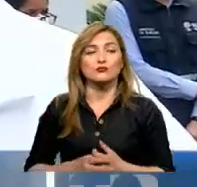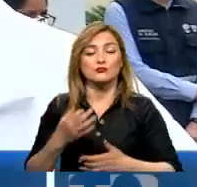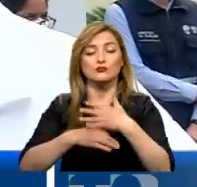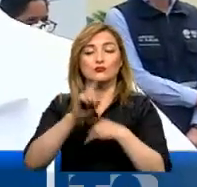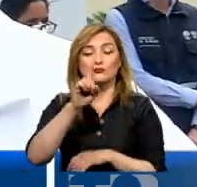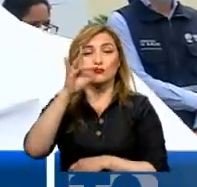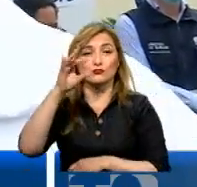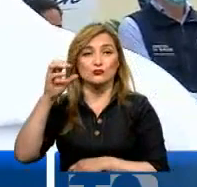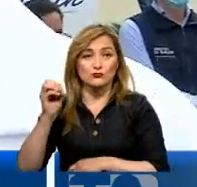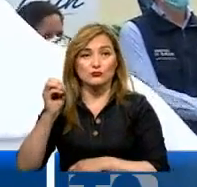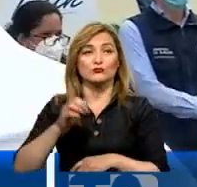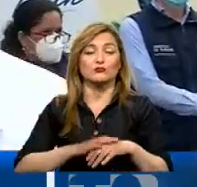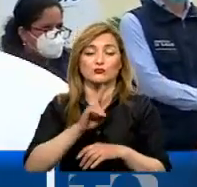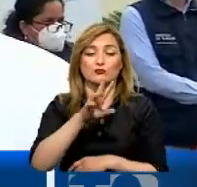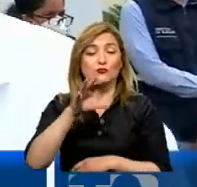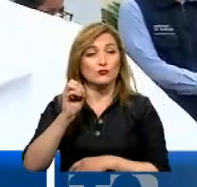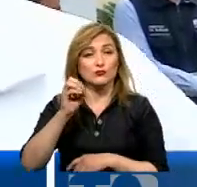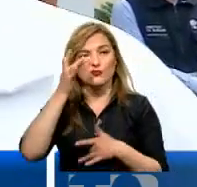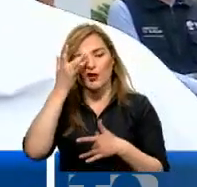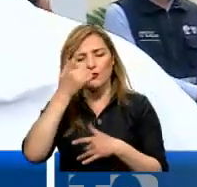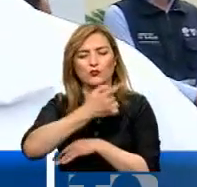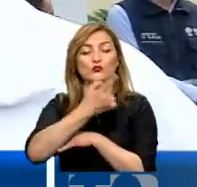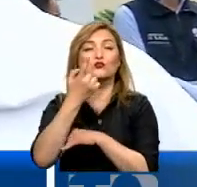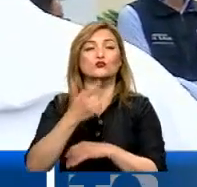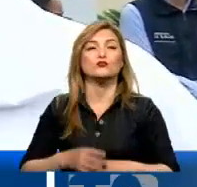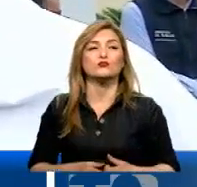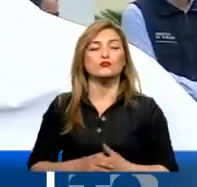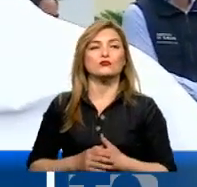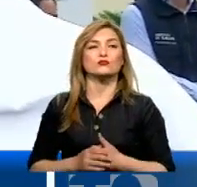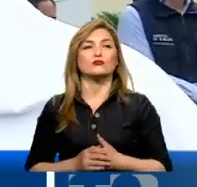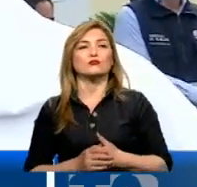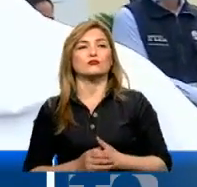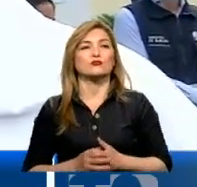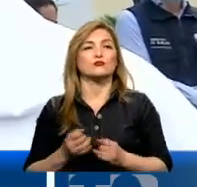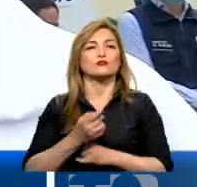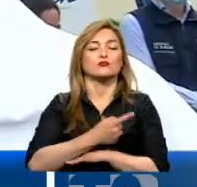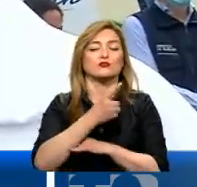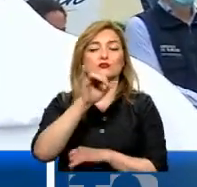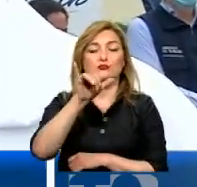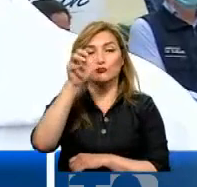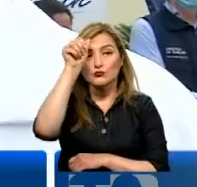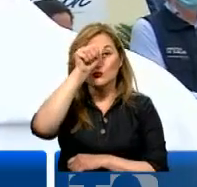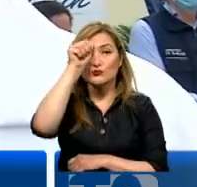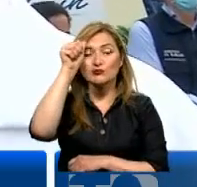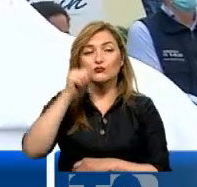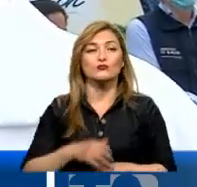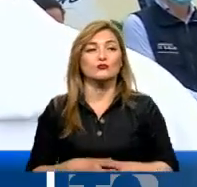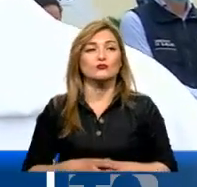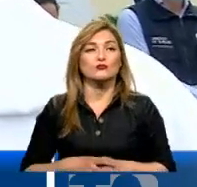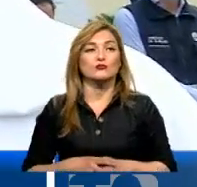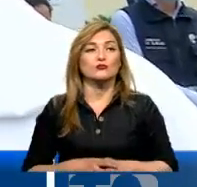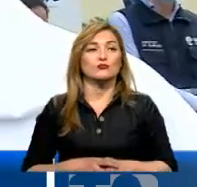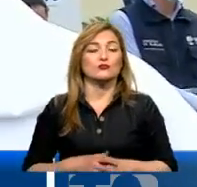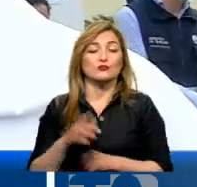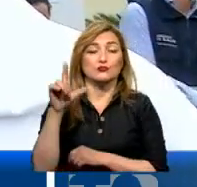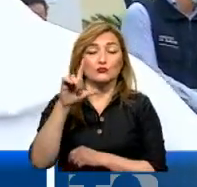180, 200, 220 pacientes por día. Sin embargo, en los últimos días, el sábado, domingo, este lunes